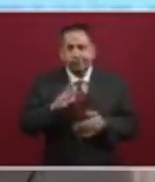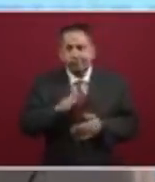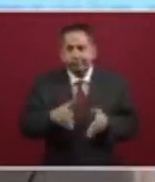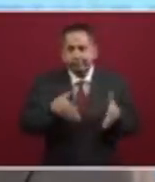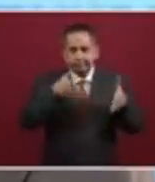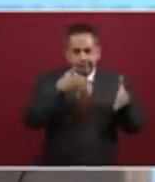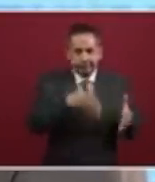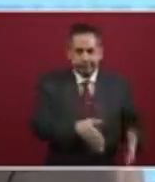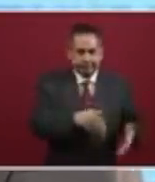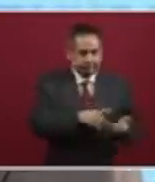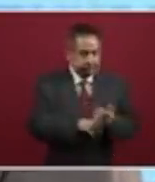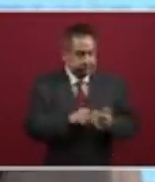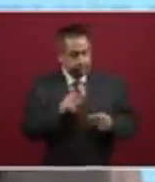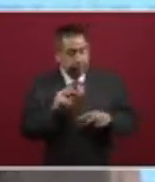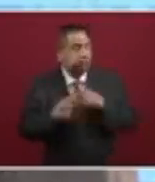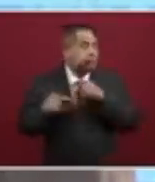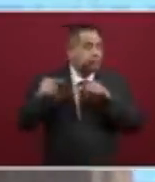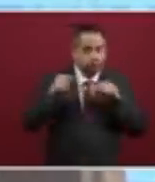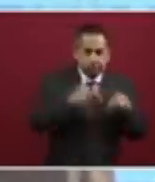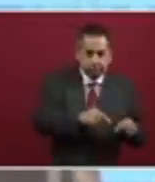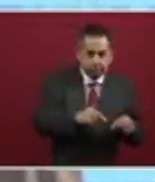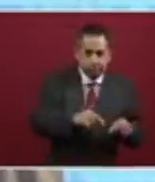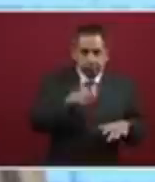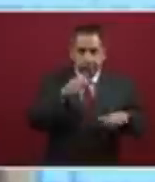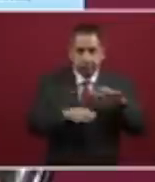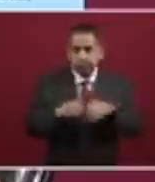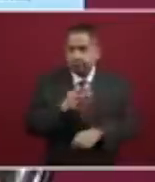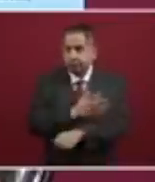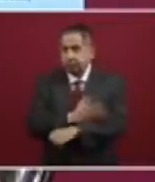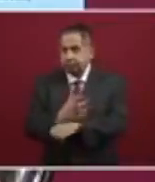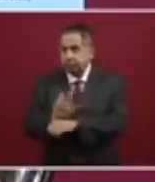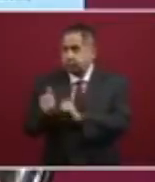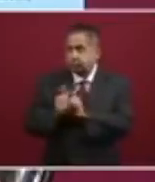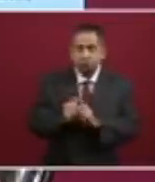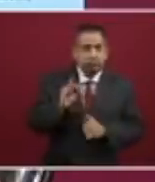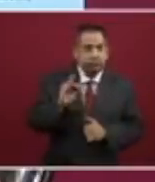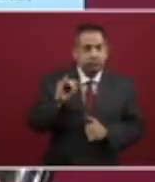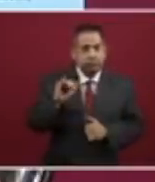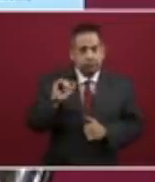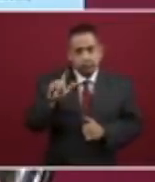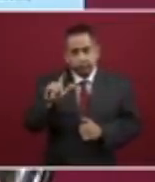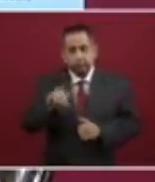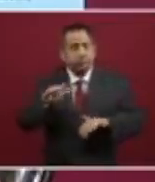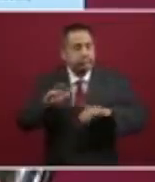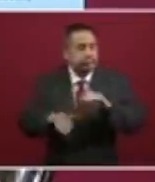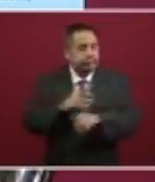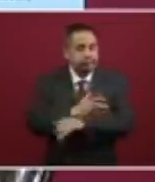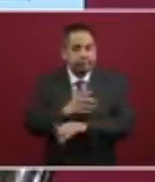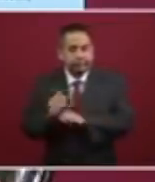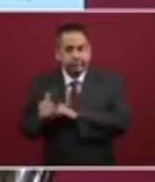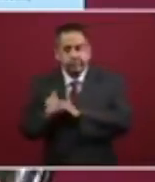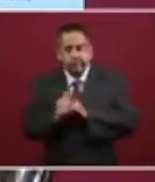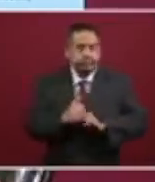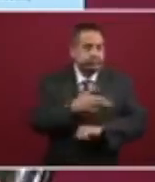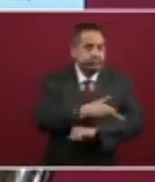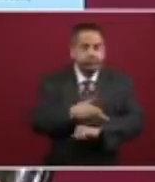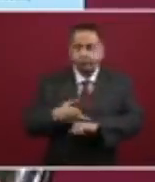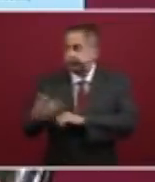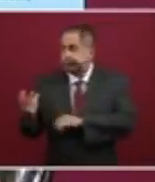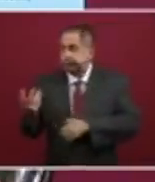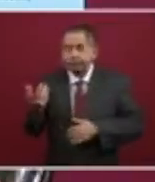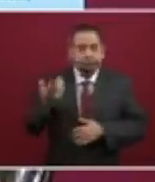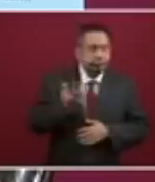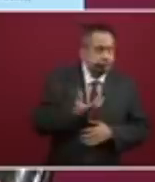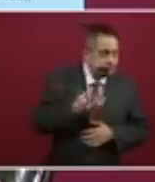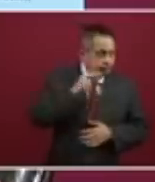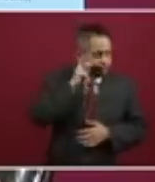estamos yendo directamente, en ocasiones acompañados con las fiscalías, en ocasiones acompañados de los familiares o